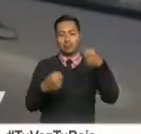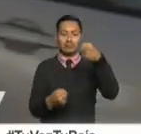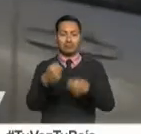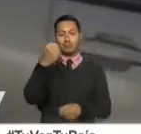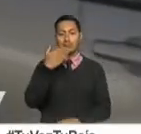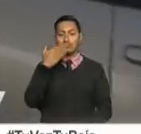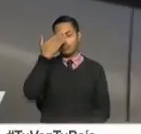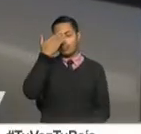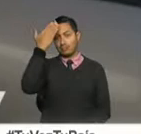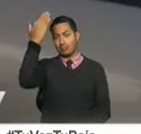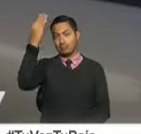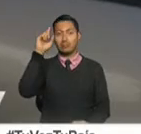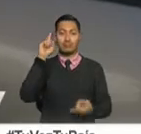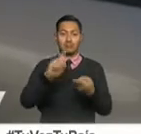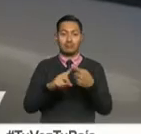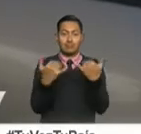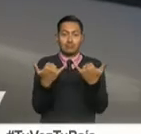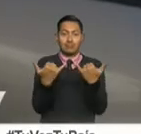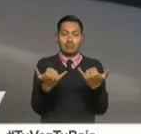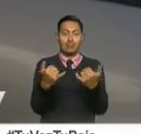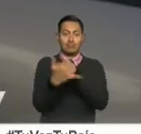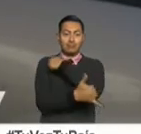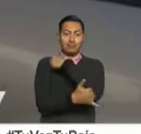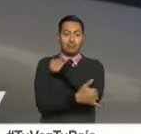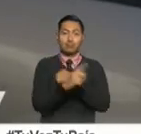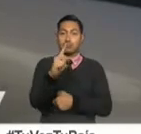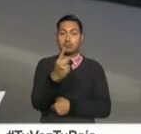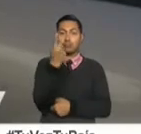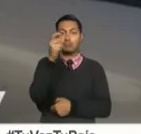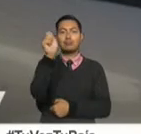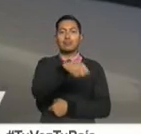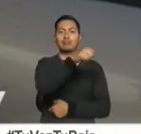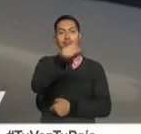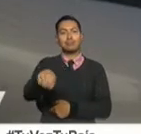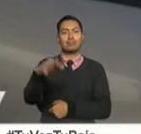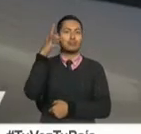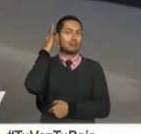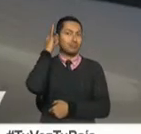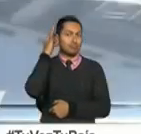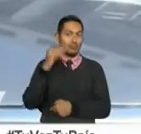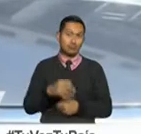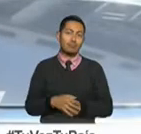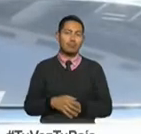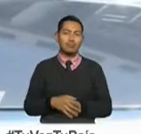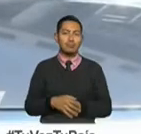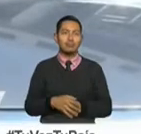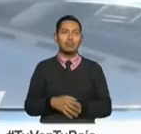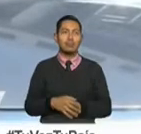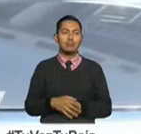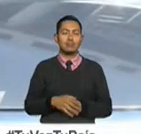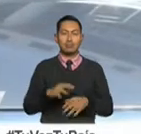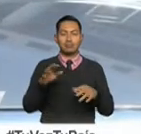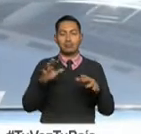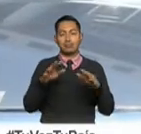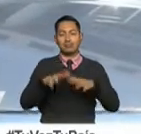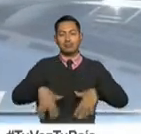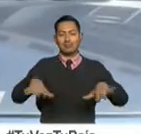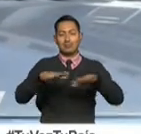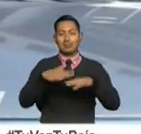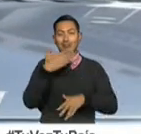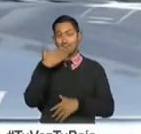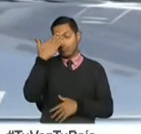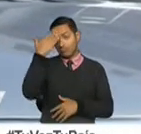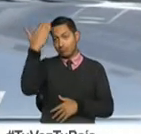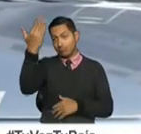Saudí, hasta ahora el único país que les prohibía que se pusieran al volante. El reino ultraconservador rompe